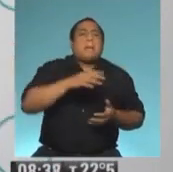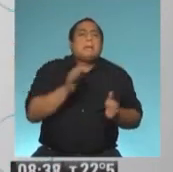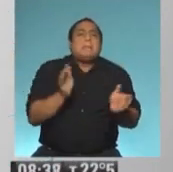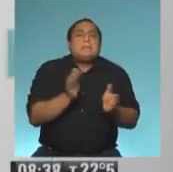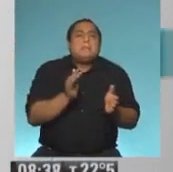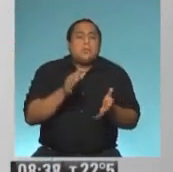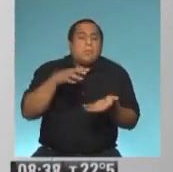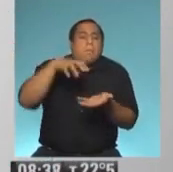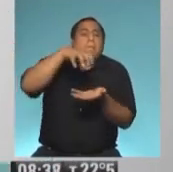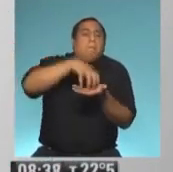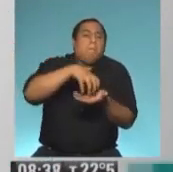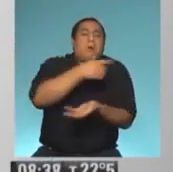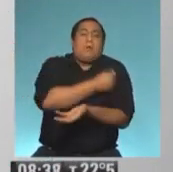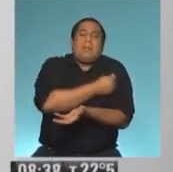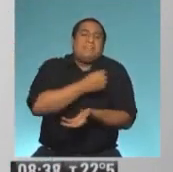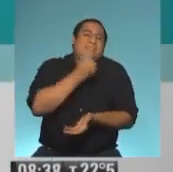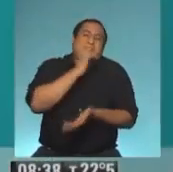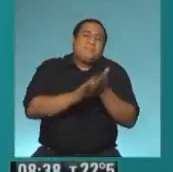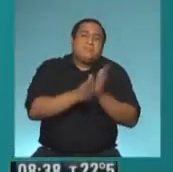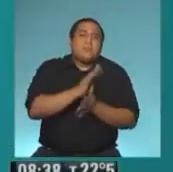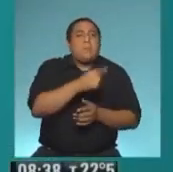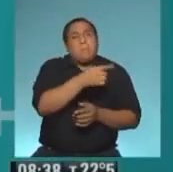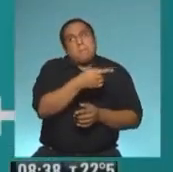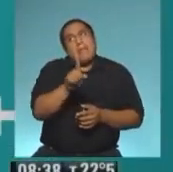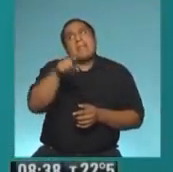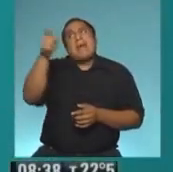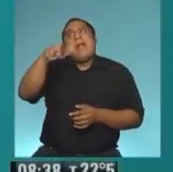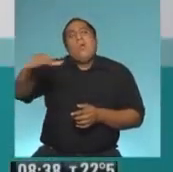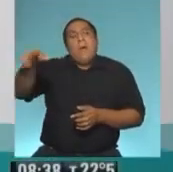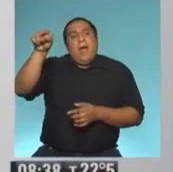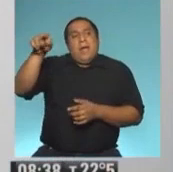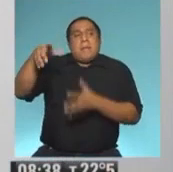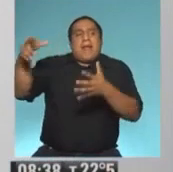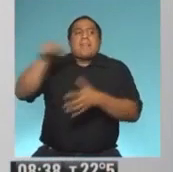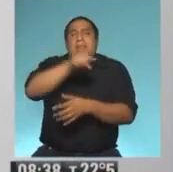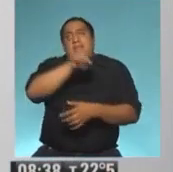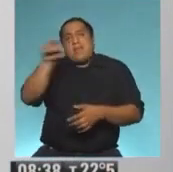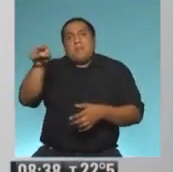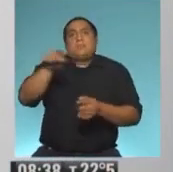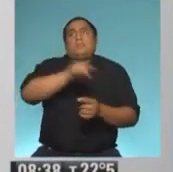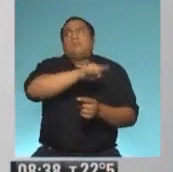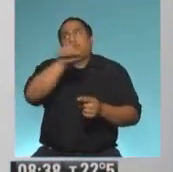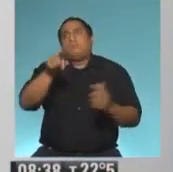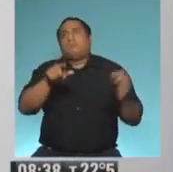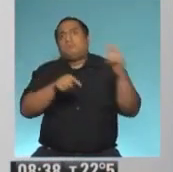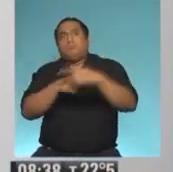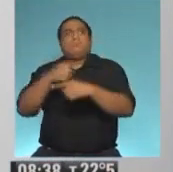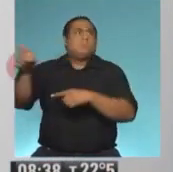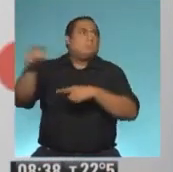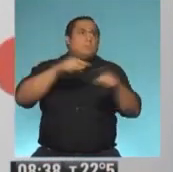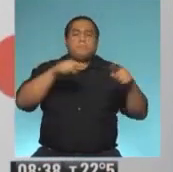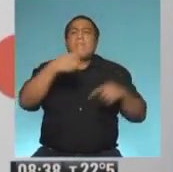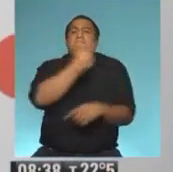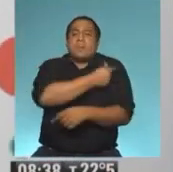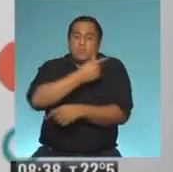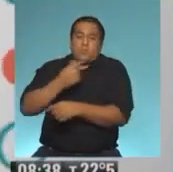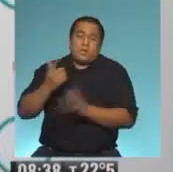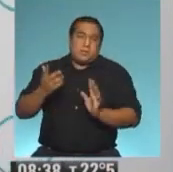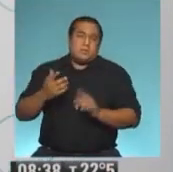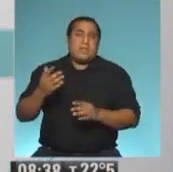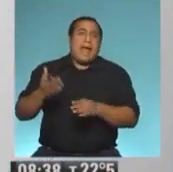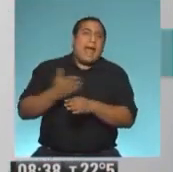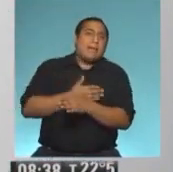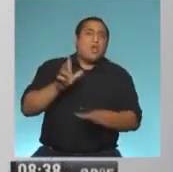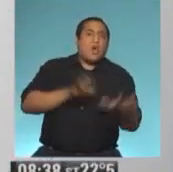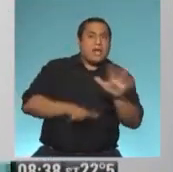pequeño, conviene trasladar a la gente. Entonces, allí también va a haber logística, que esto muchas veces no es tenido en cuenta.